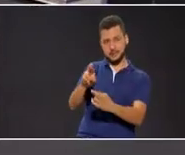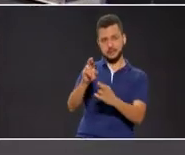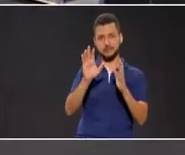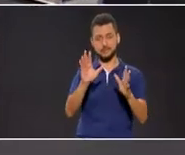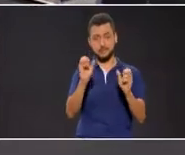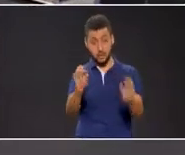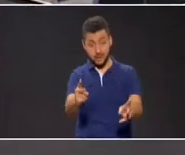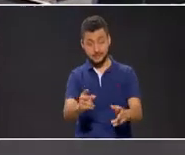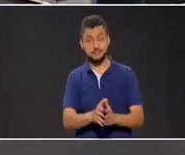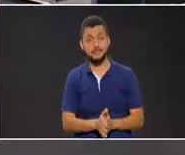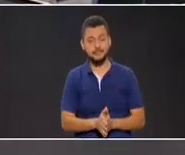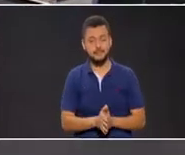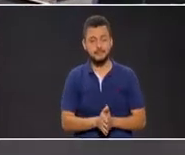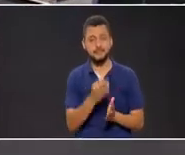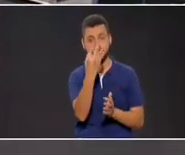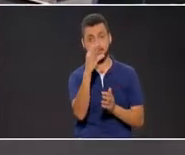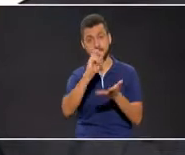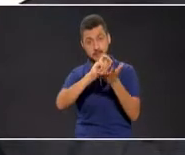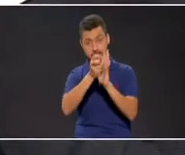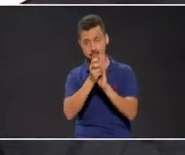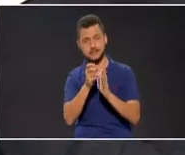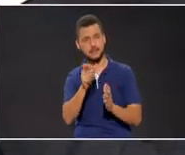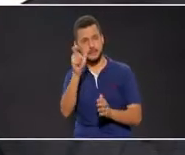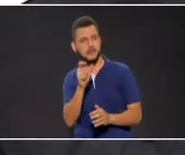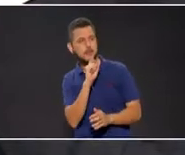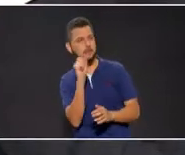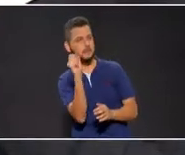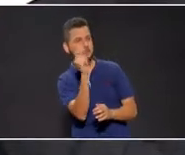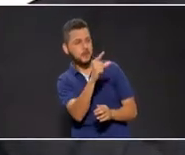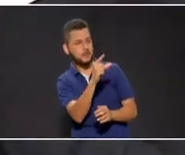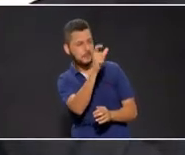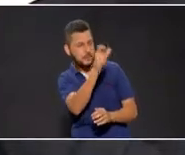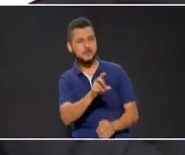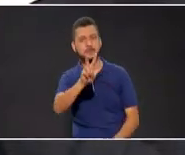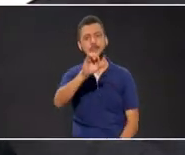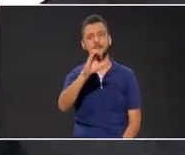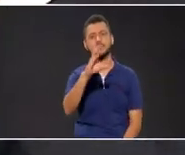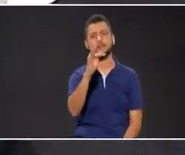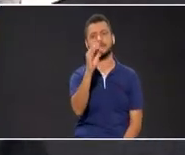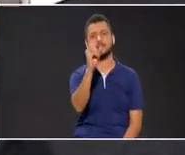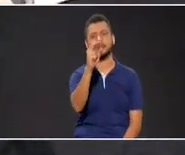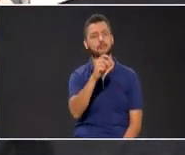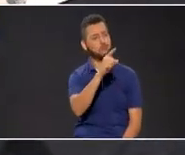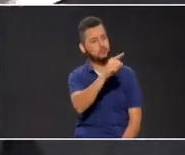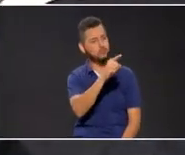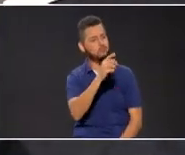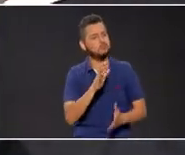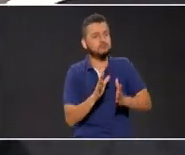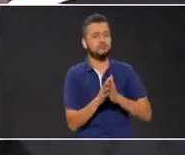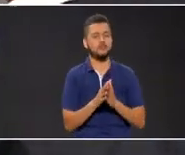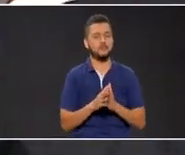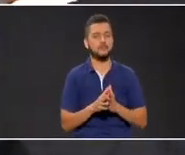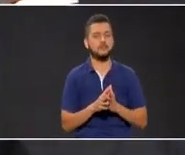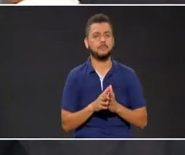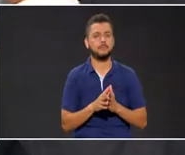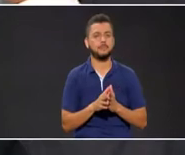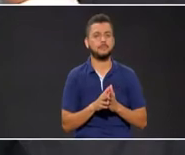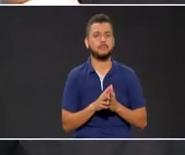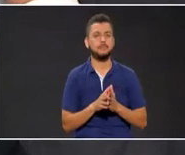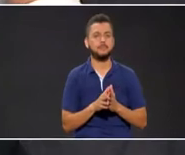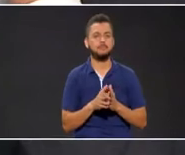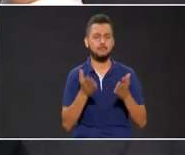para responderle por favor bueno yo le preguntaría a víctor en una eventual la alcaldía suya víctor de una